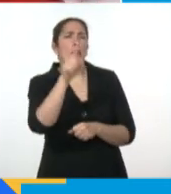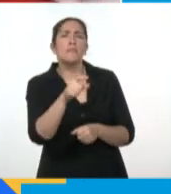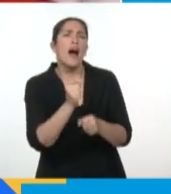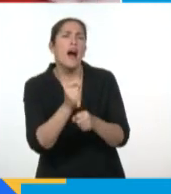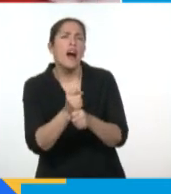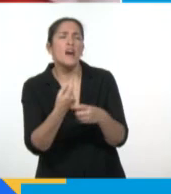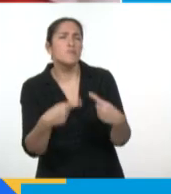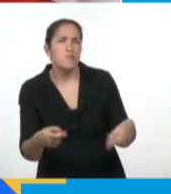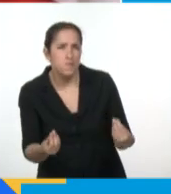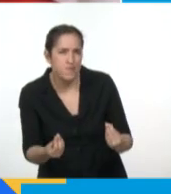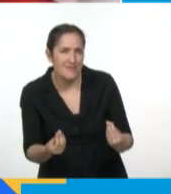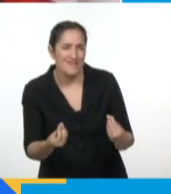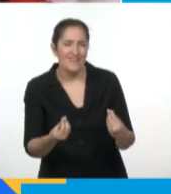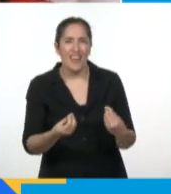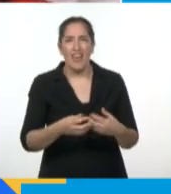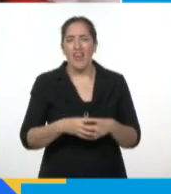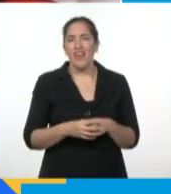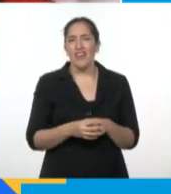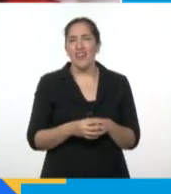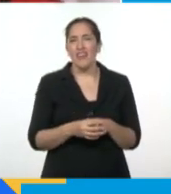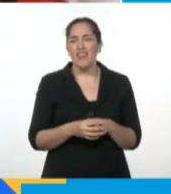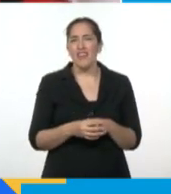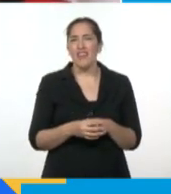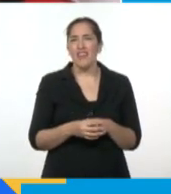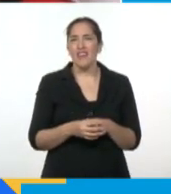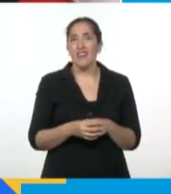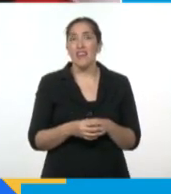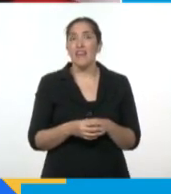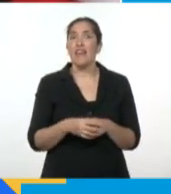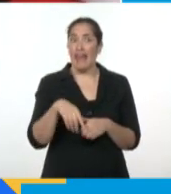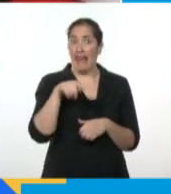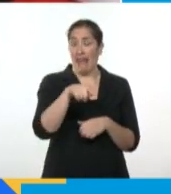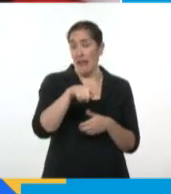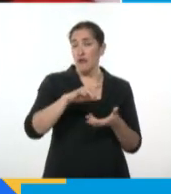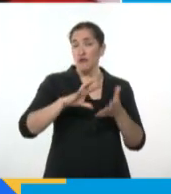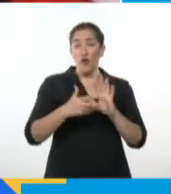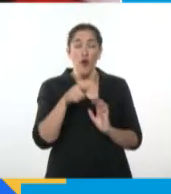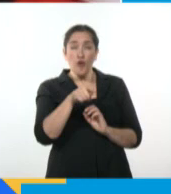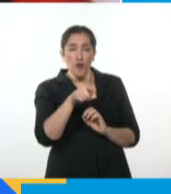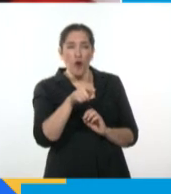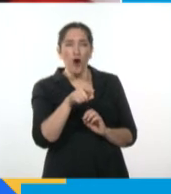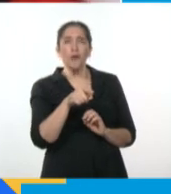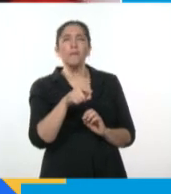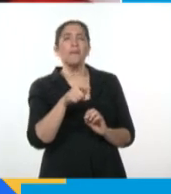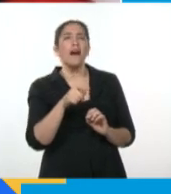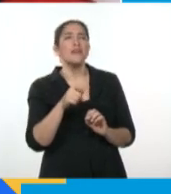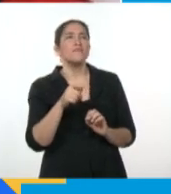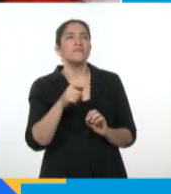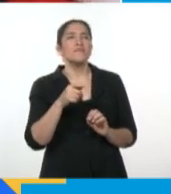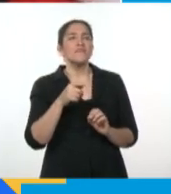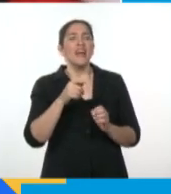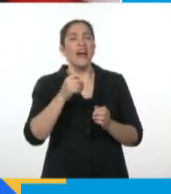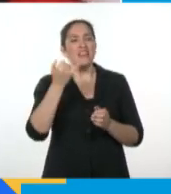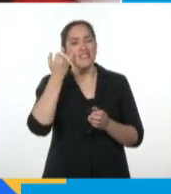En fin, esta es una propedéutica, es algo que tiene una polea